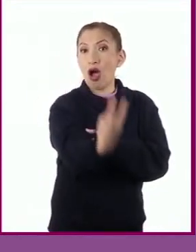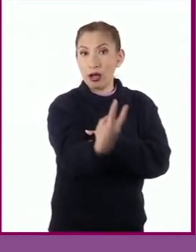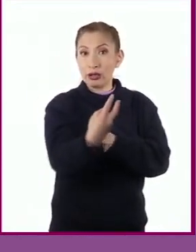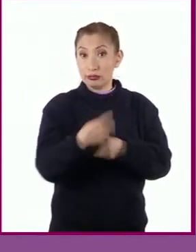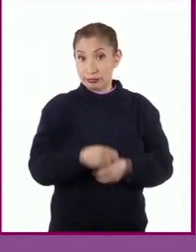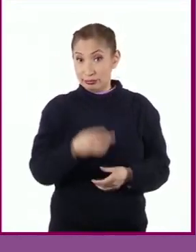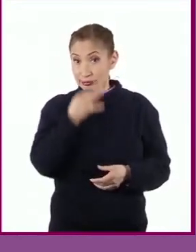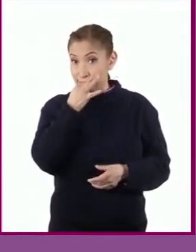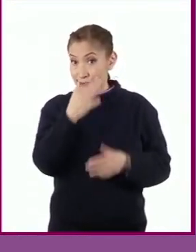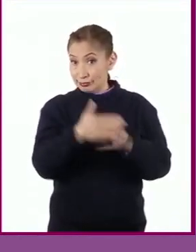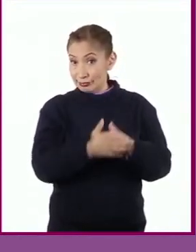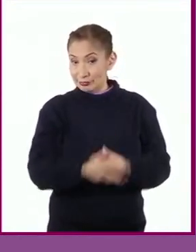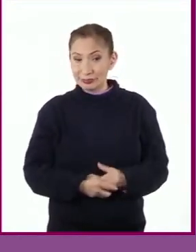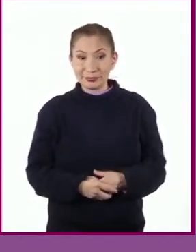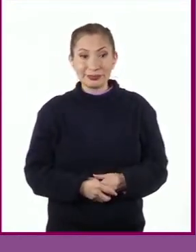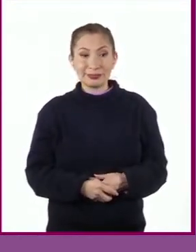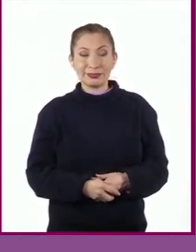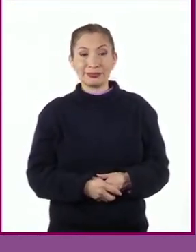impacto?